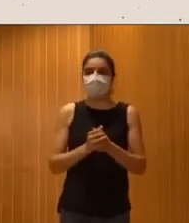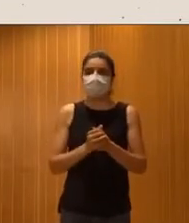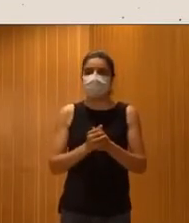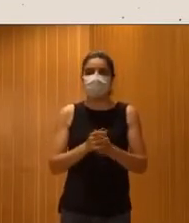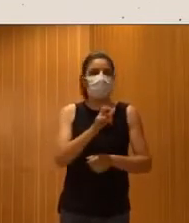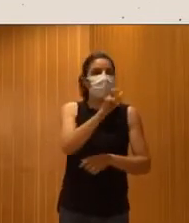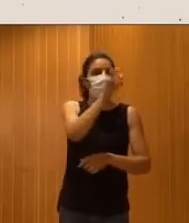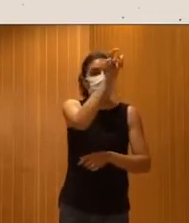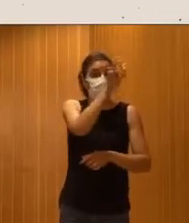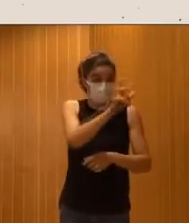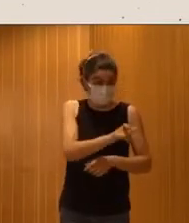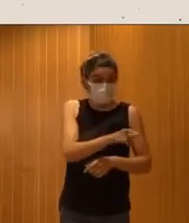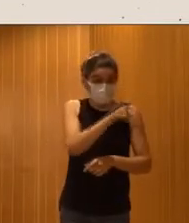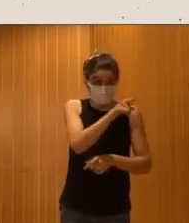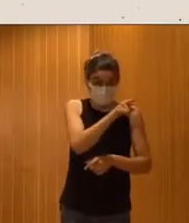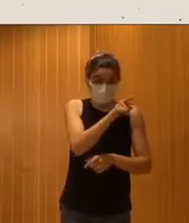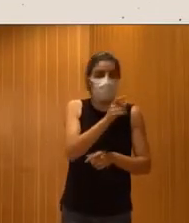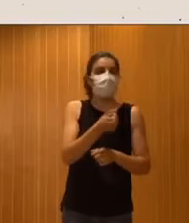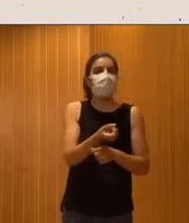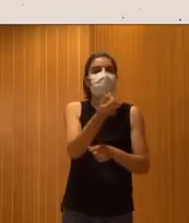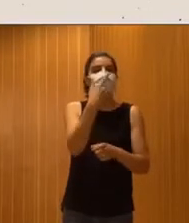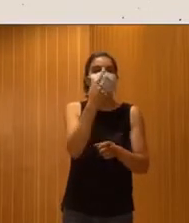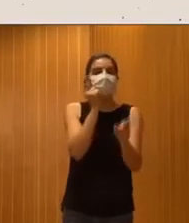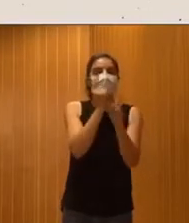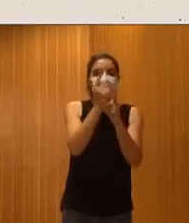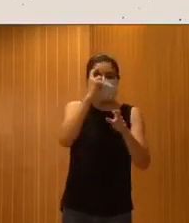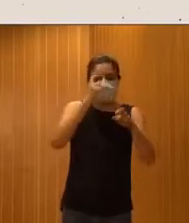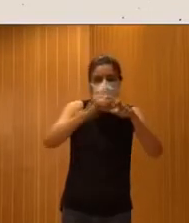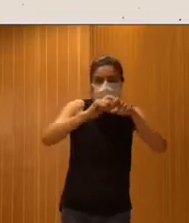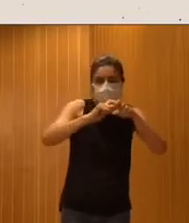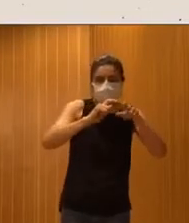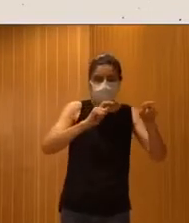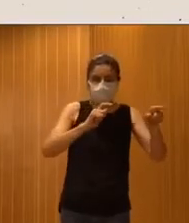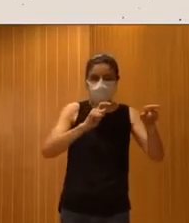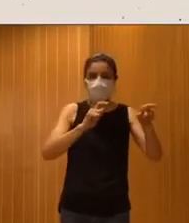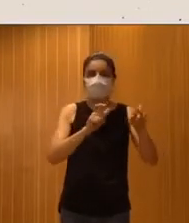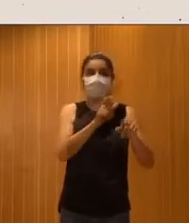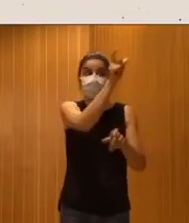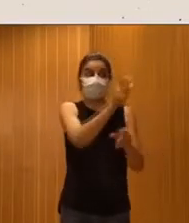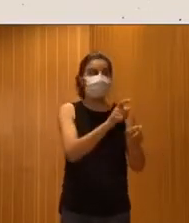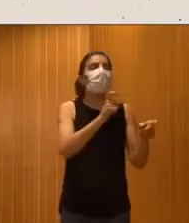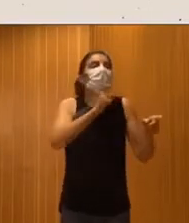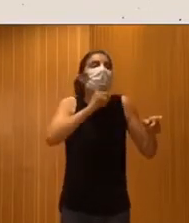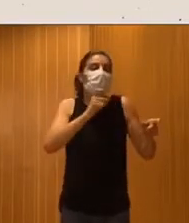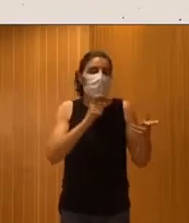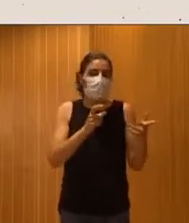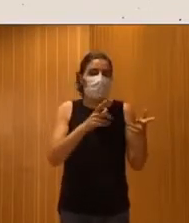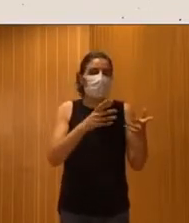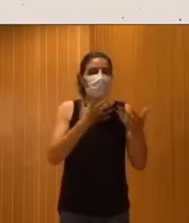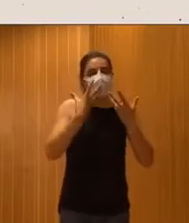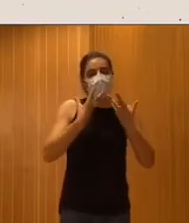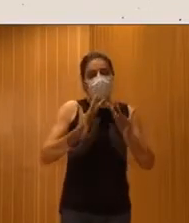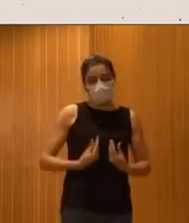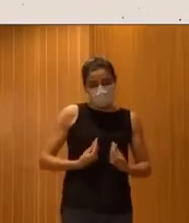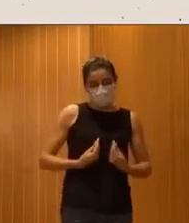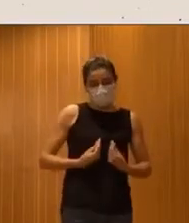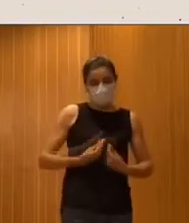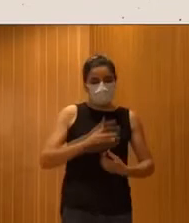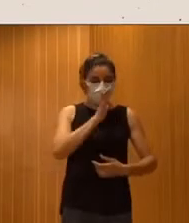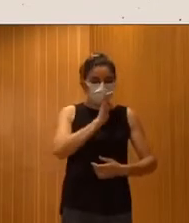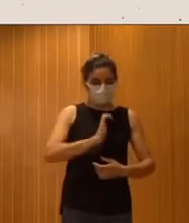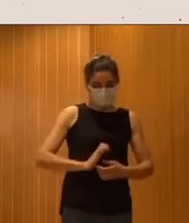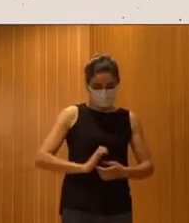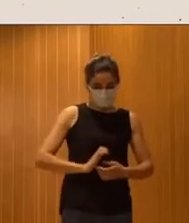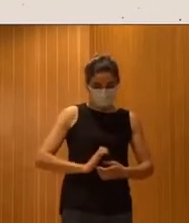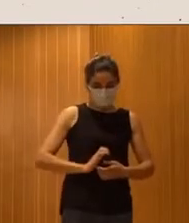La persona que está tomando antipsicóticos luego pues es una persona más decaída. O sea, si en el